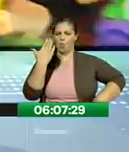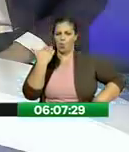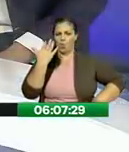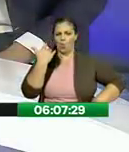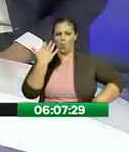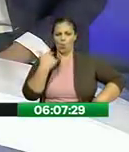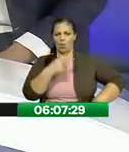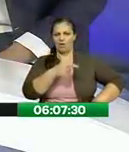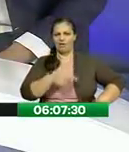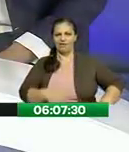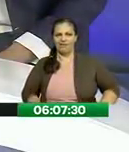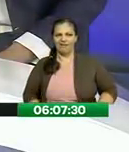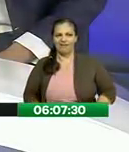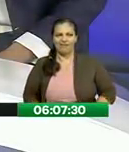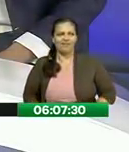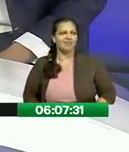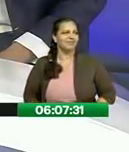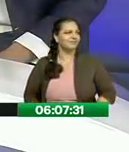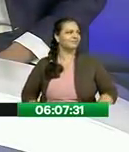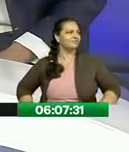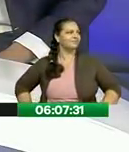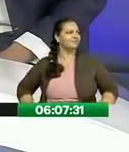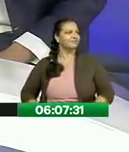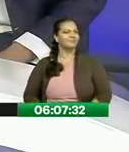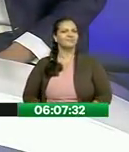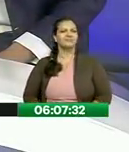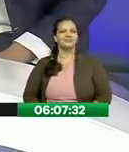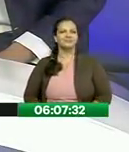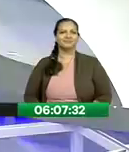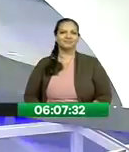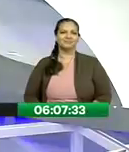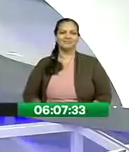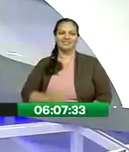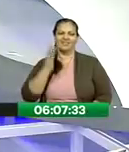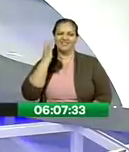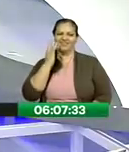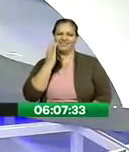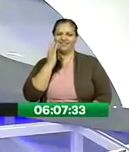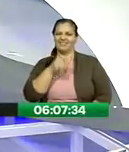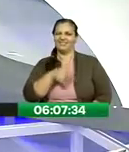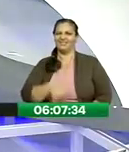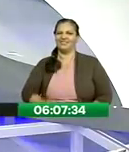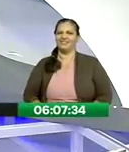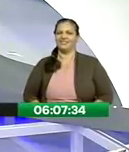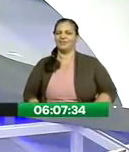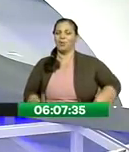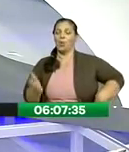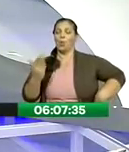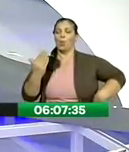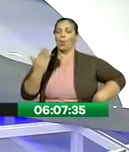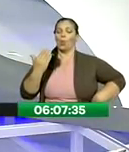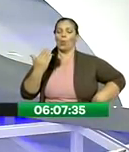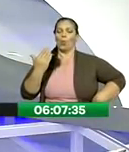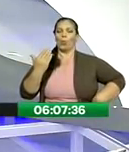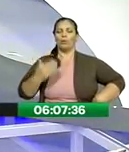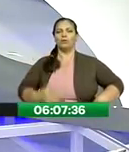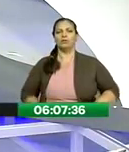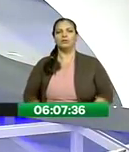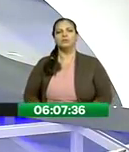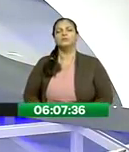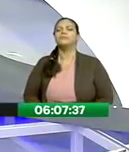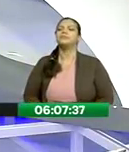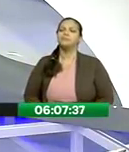está poniéndose en el programa. Va a romper muchos corazones con esas actitudes. No. A mí me gusta